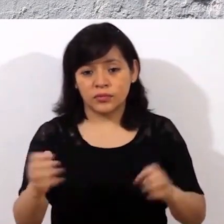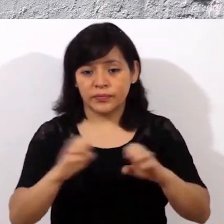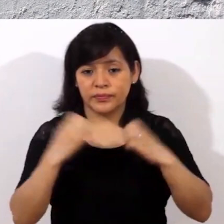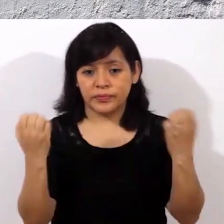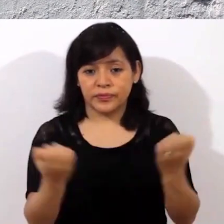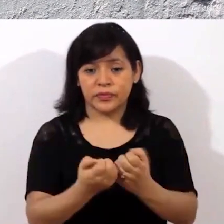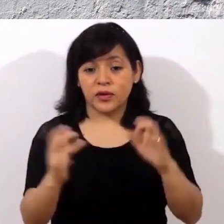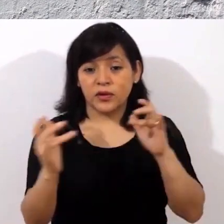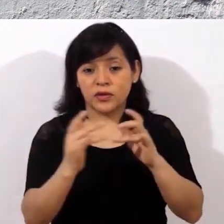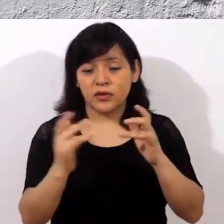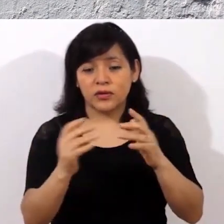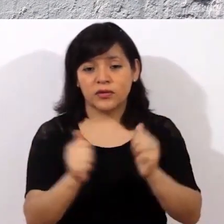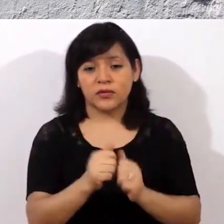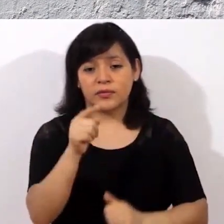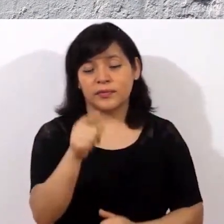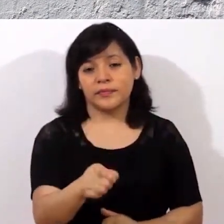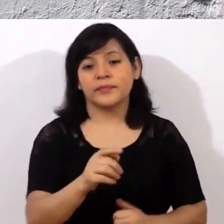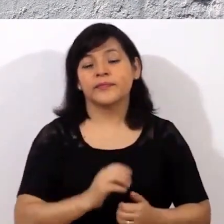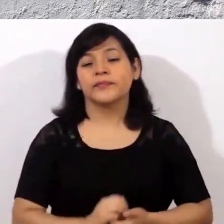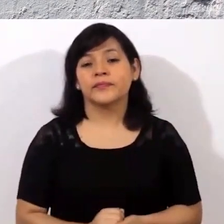se pondrá en contacto contigo.